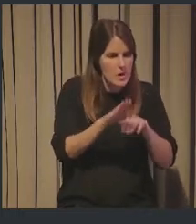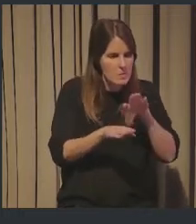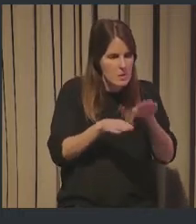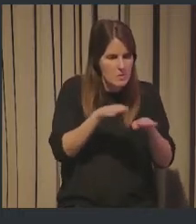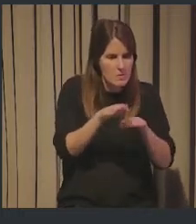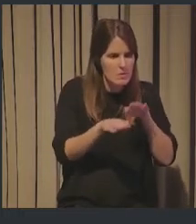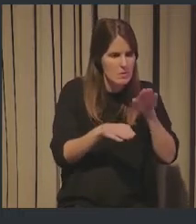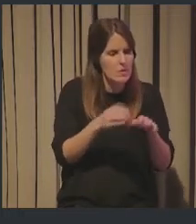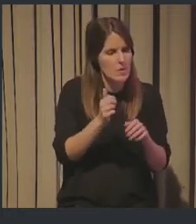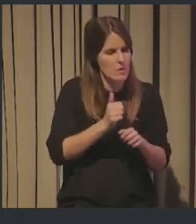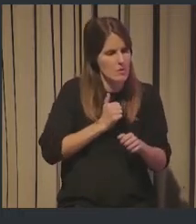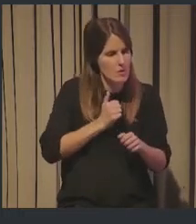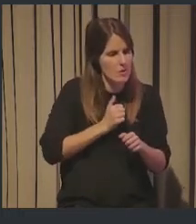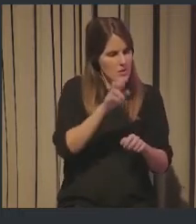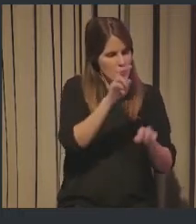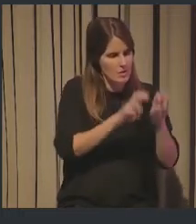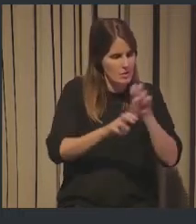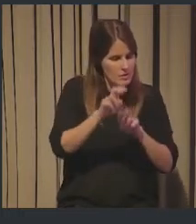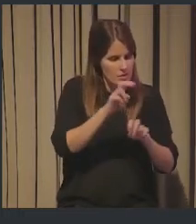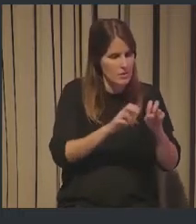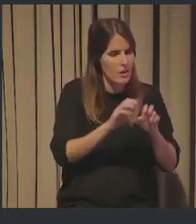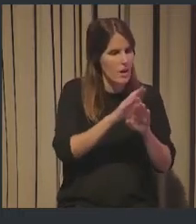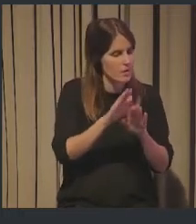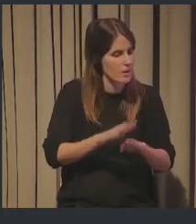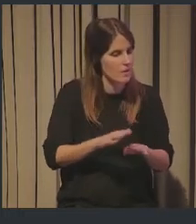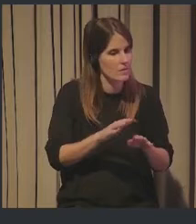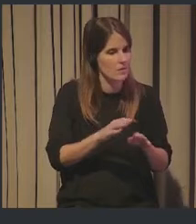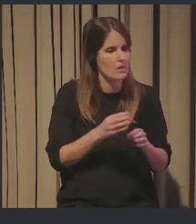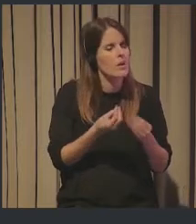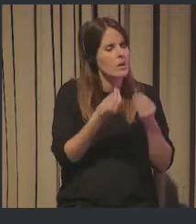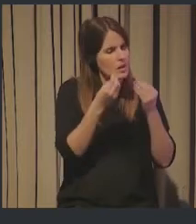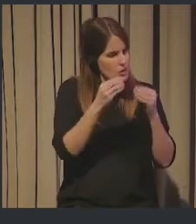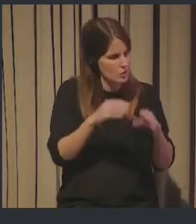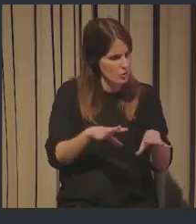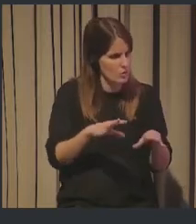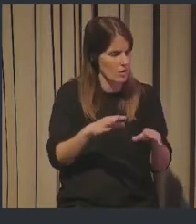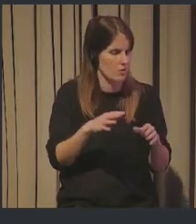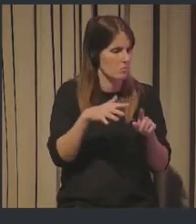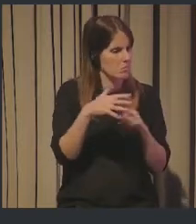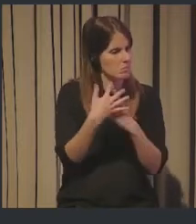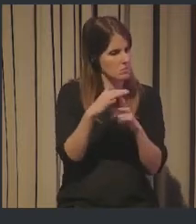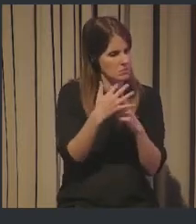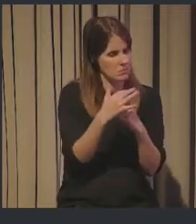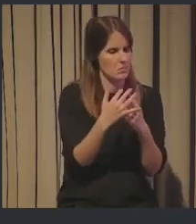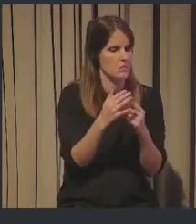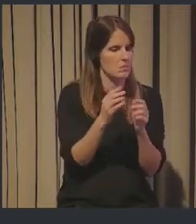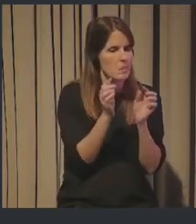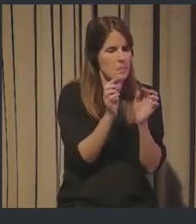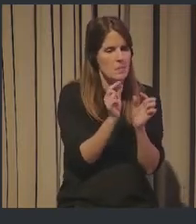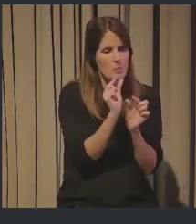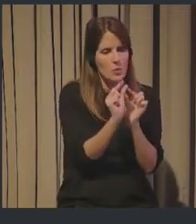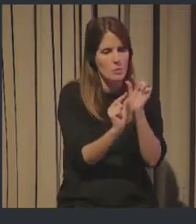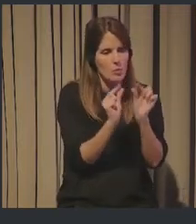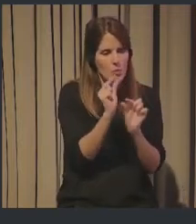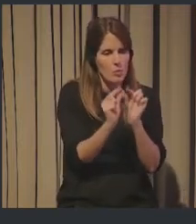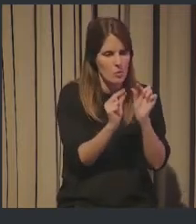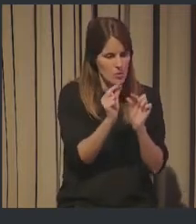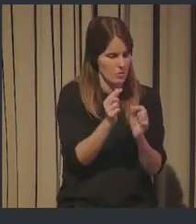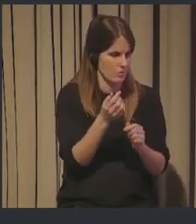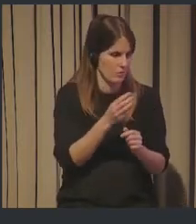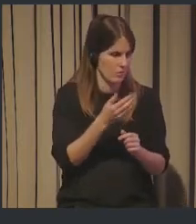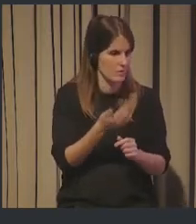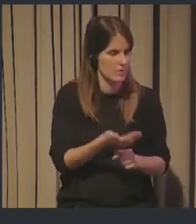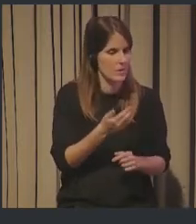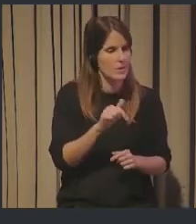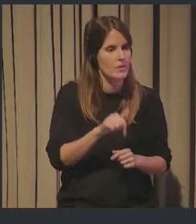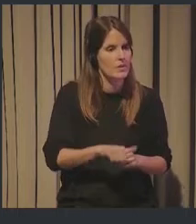oportunidades y la historia está llena de circunstancias de este tipo. Los objetivos de esta